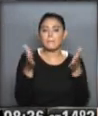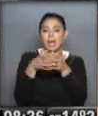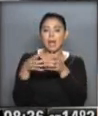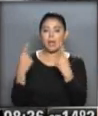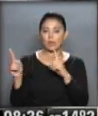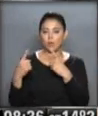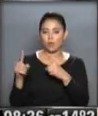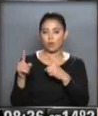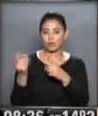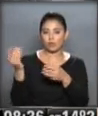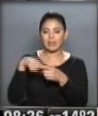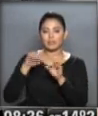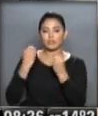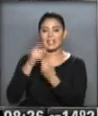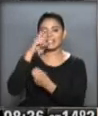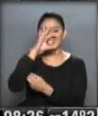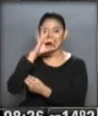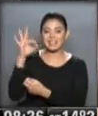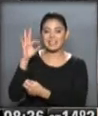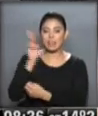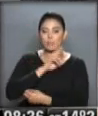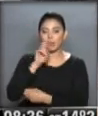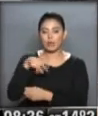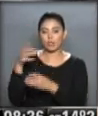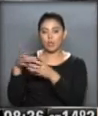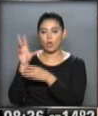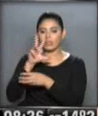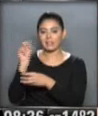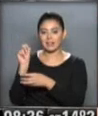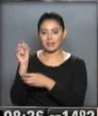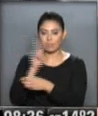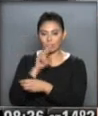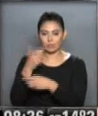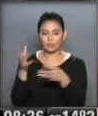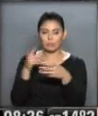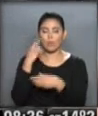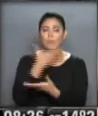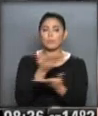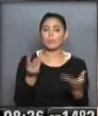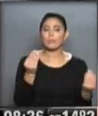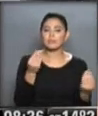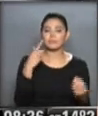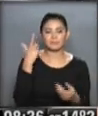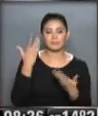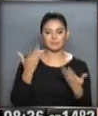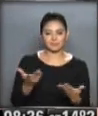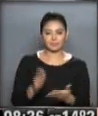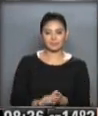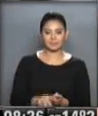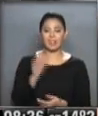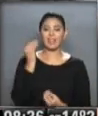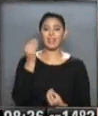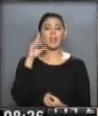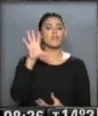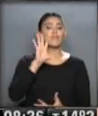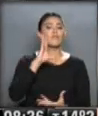coro conformados por 70 y 30 mujeres respectivamente. Pero para saber más sobre la presentación de Las Elegidas, nada mejor que